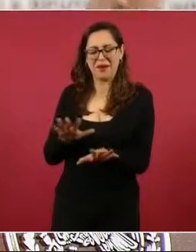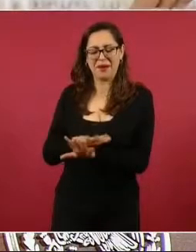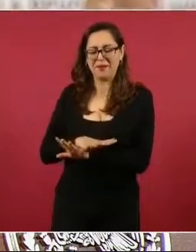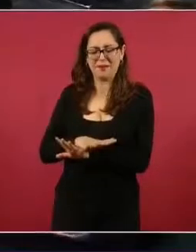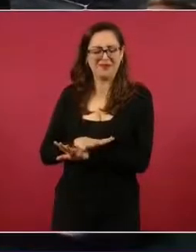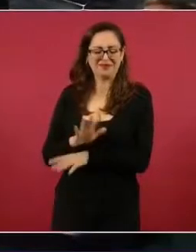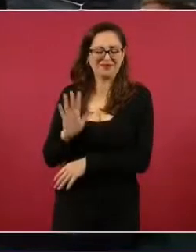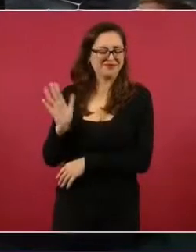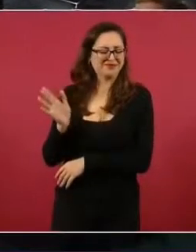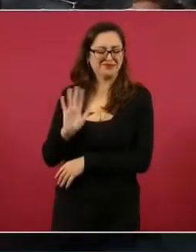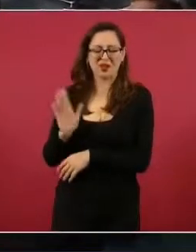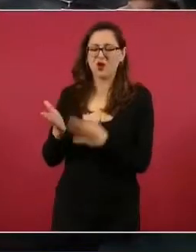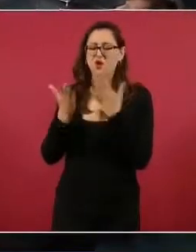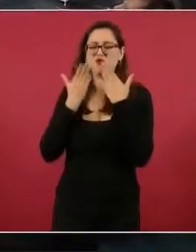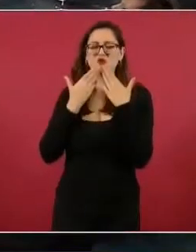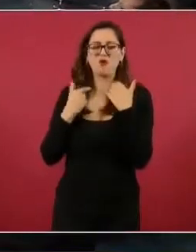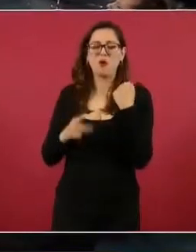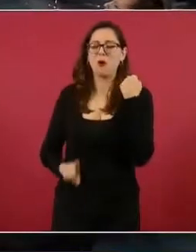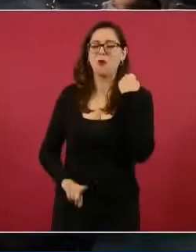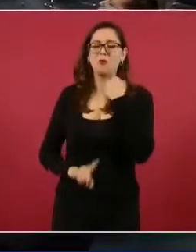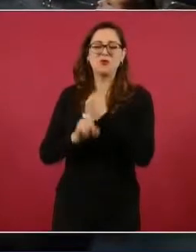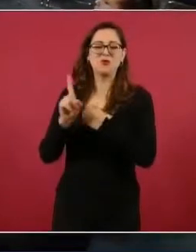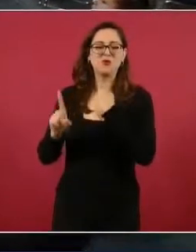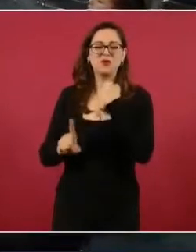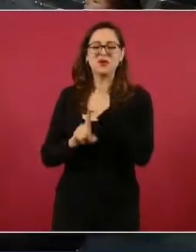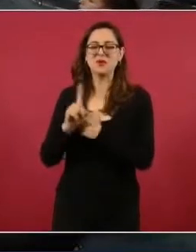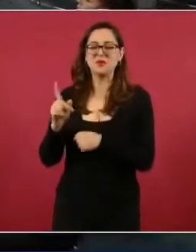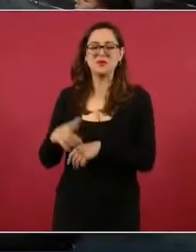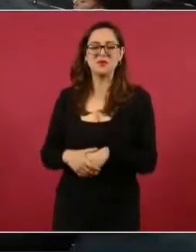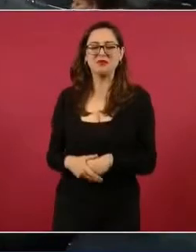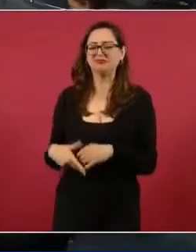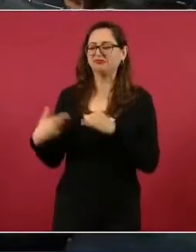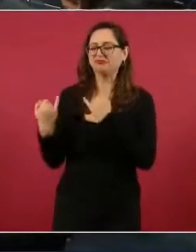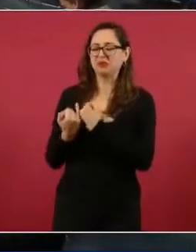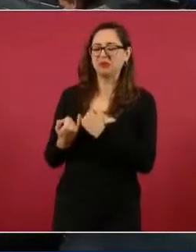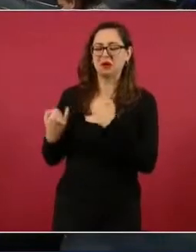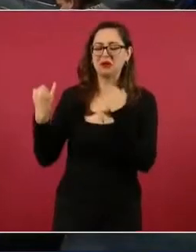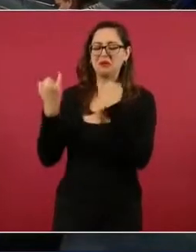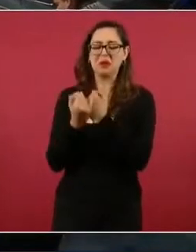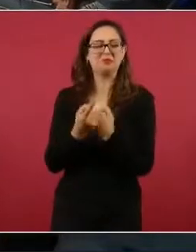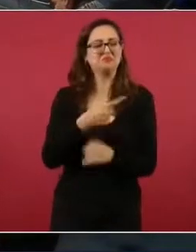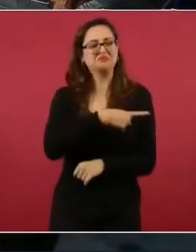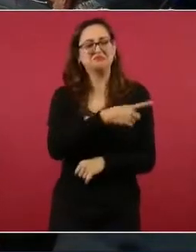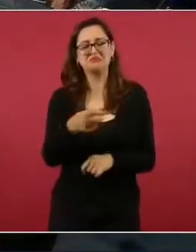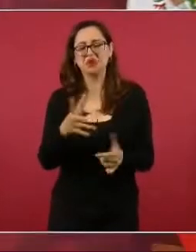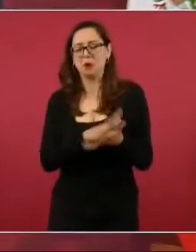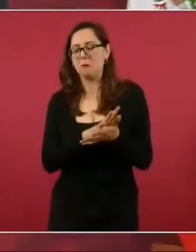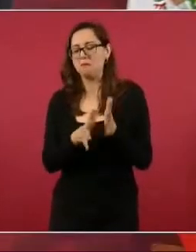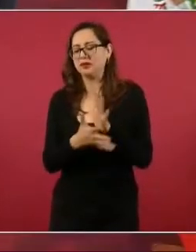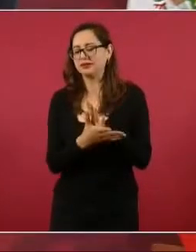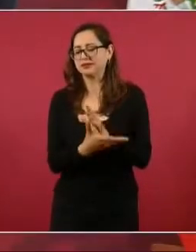pensando que no iba a haber problema porque tenían sus representantes en las instituciones.